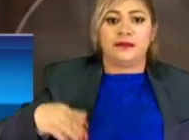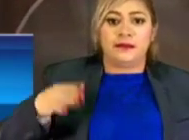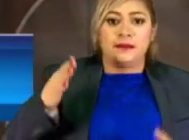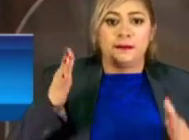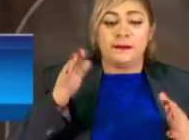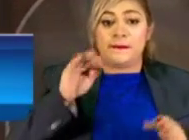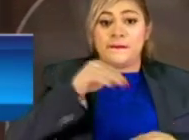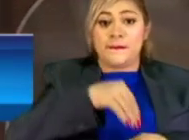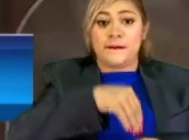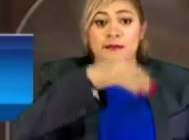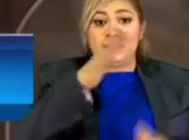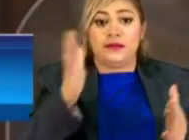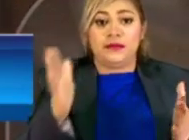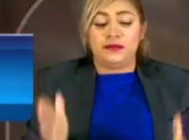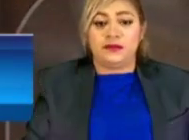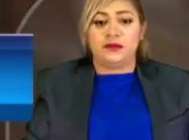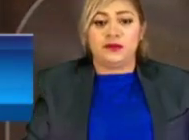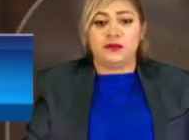Estado,